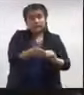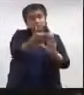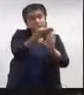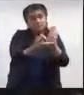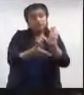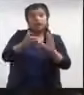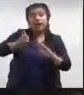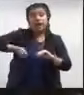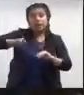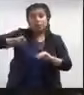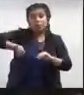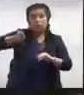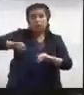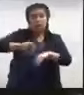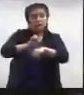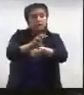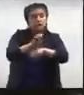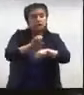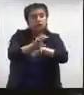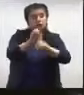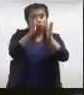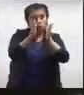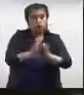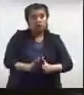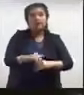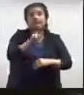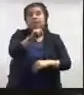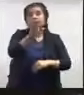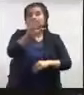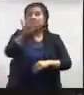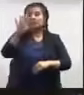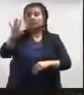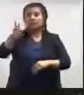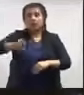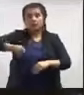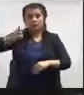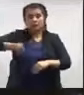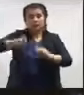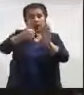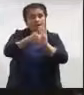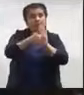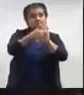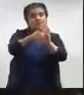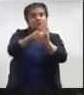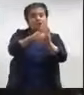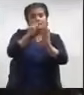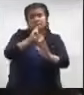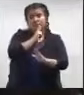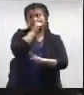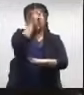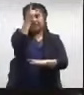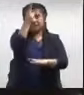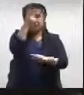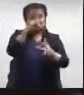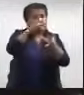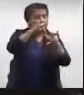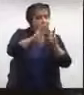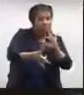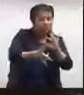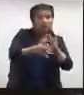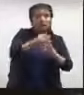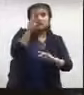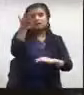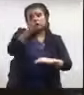abogados, asesores del gobierno, el abogado 154, a poner amparos ridículos que se caen y se